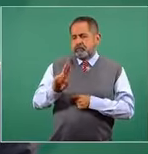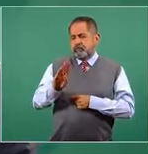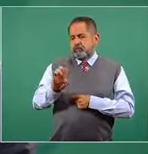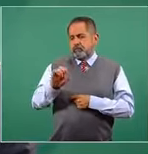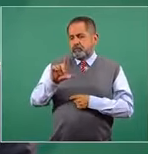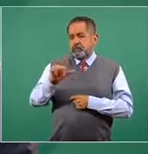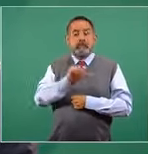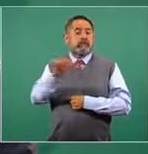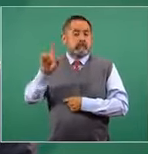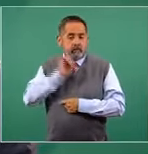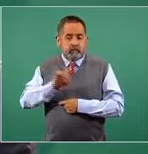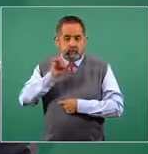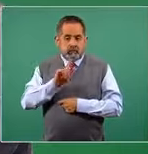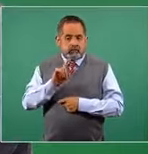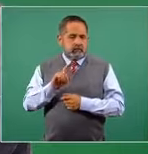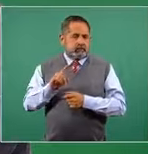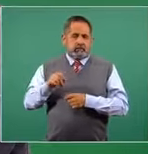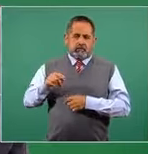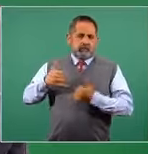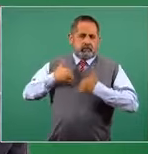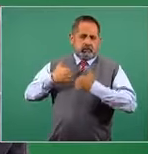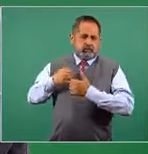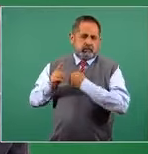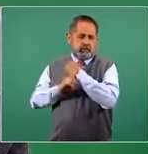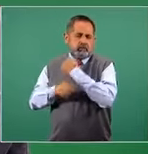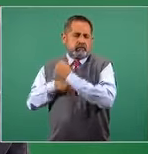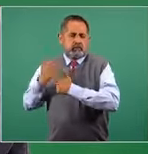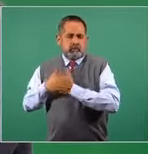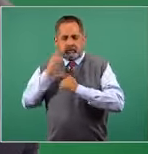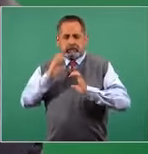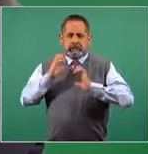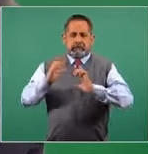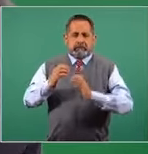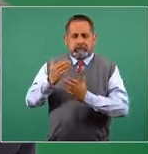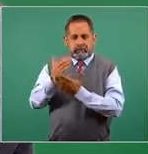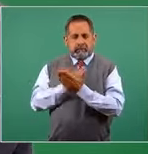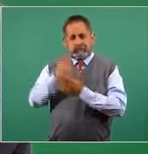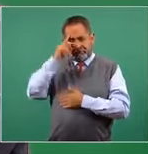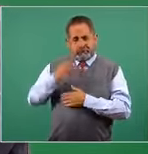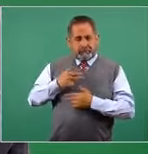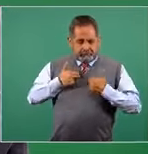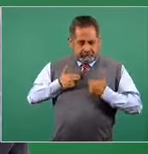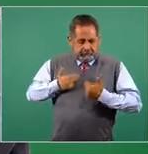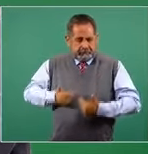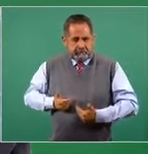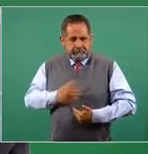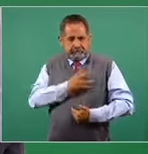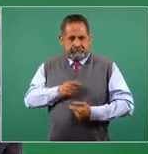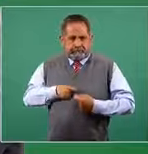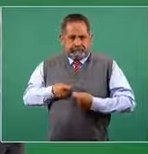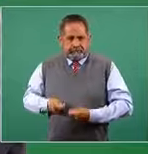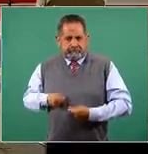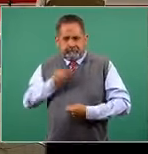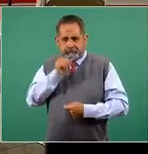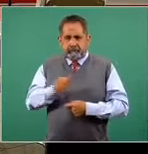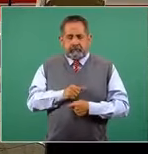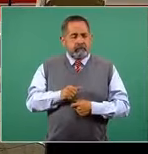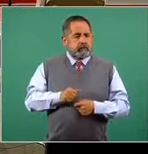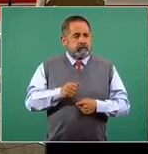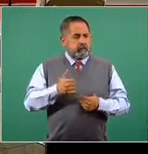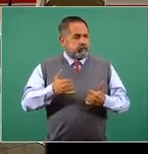a mujeres en edad reproductiva con el propósito de prevenir la rubiola congénita. Se vacuna a las mujeres en edad